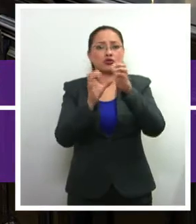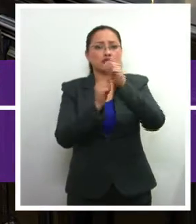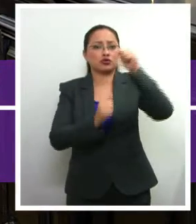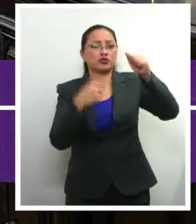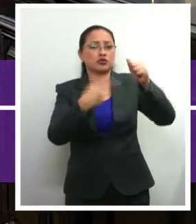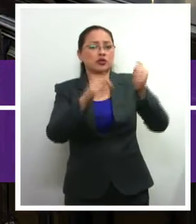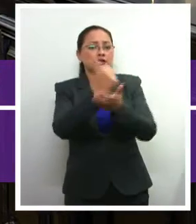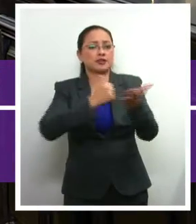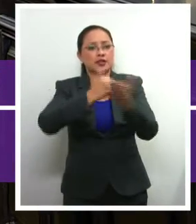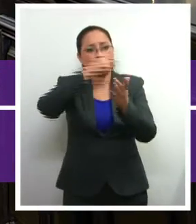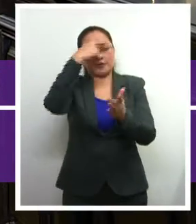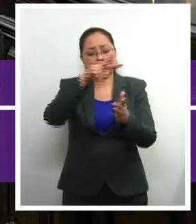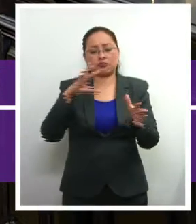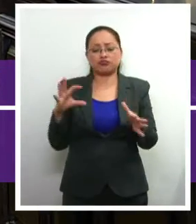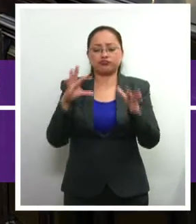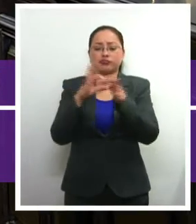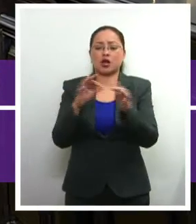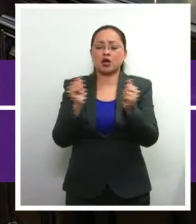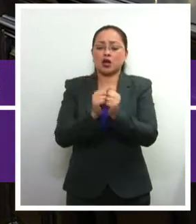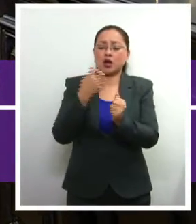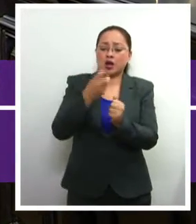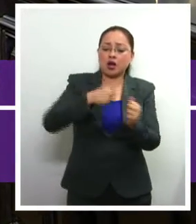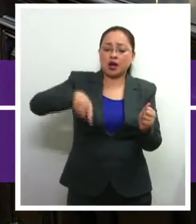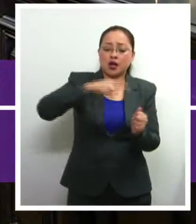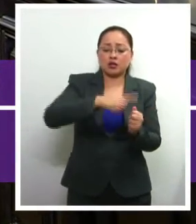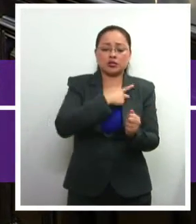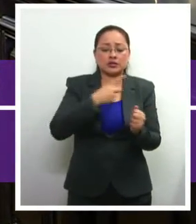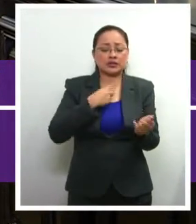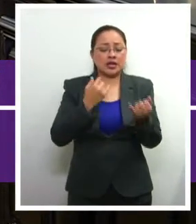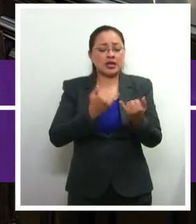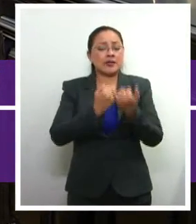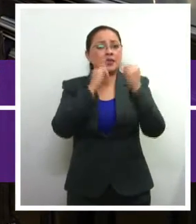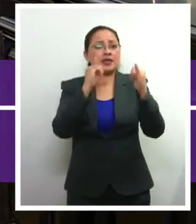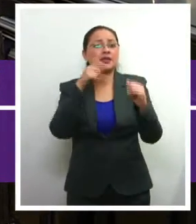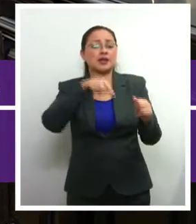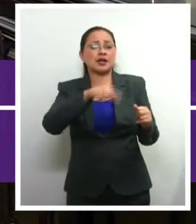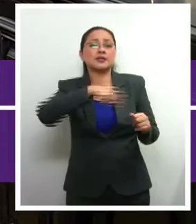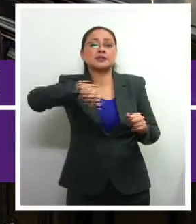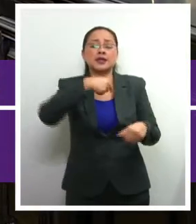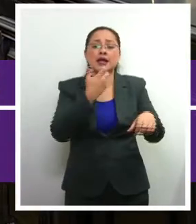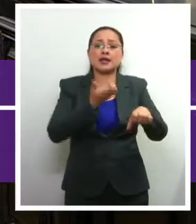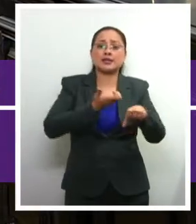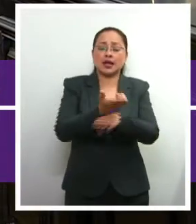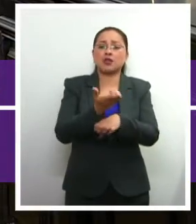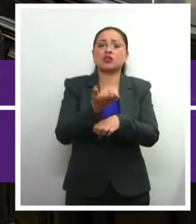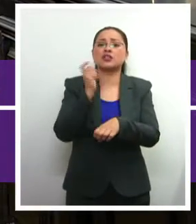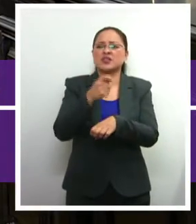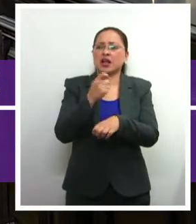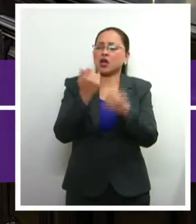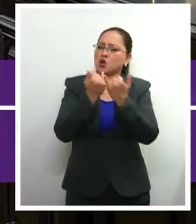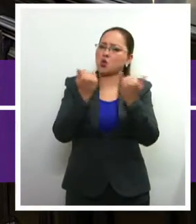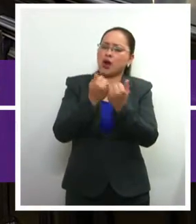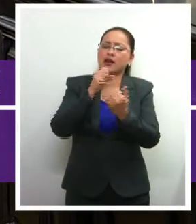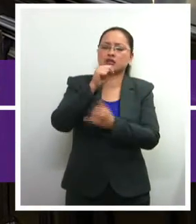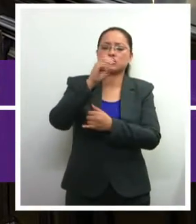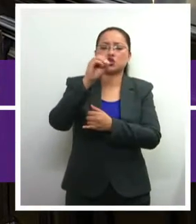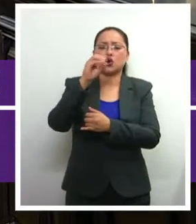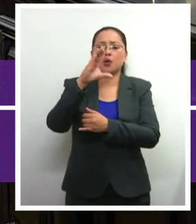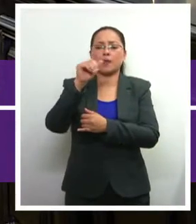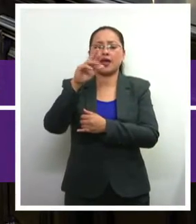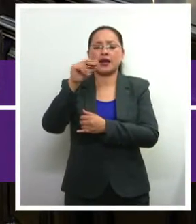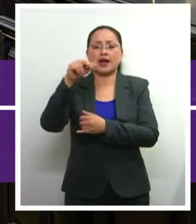México, que aunado a ser autónoma, se diga que dicha entidad es también soberana.